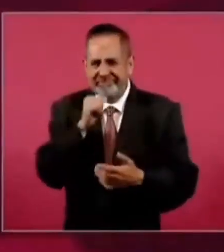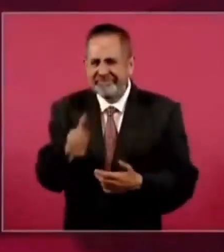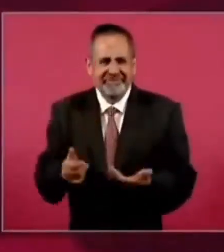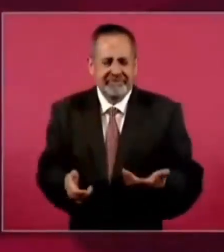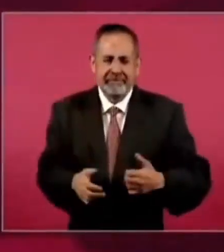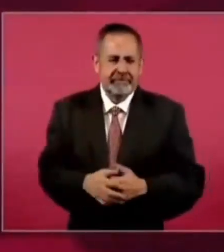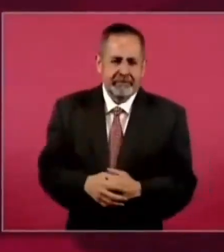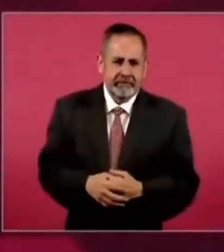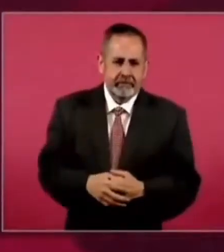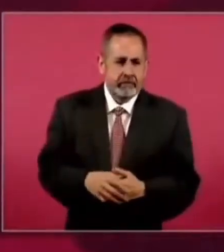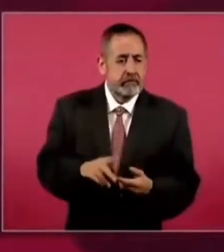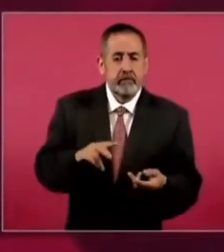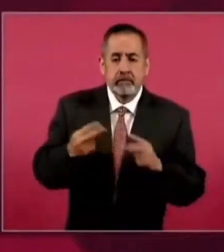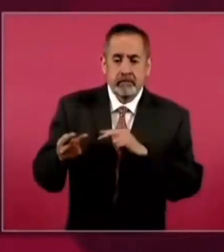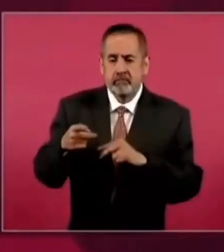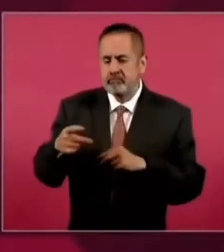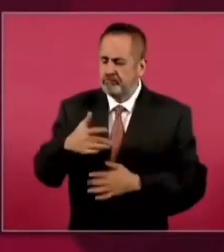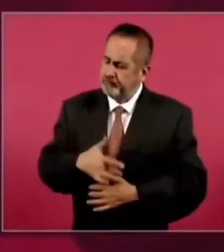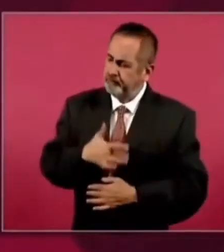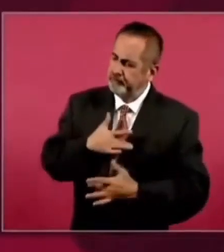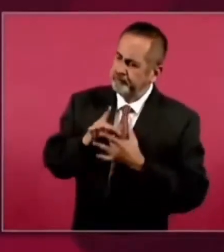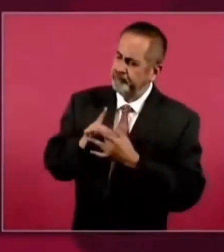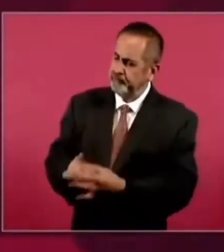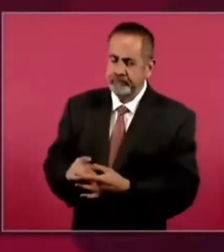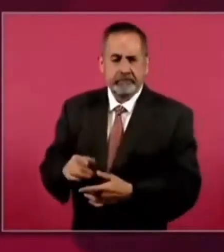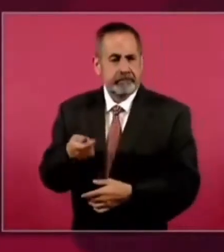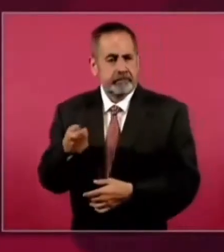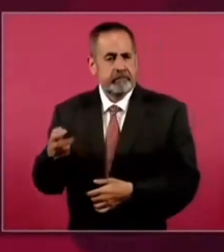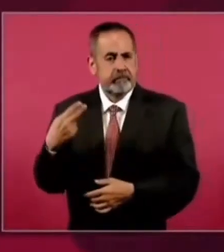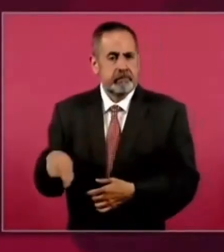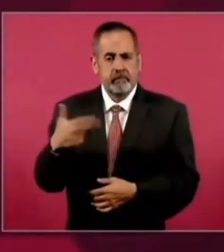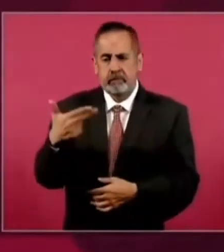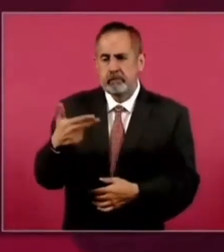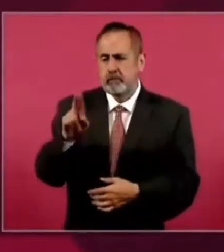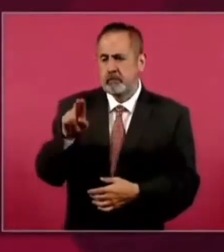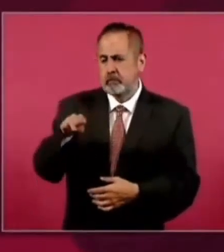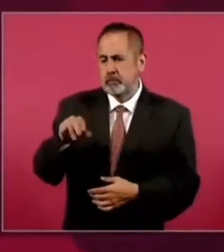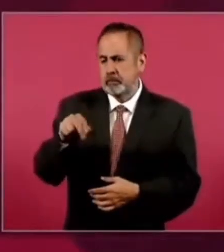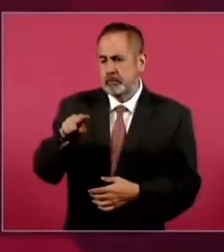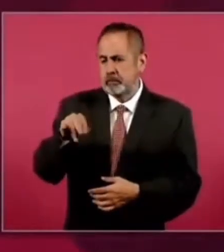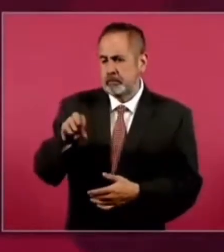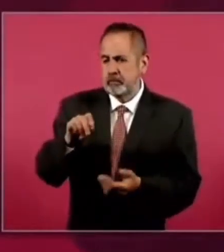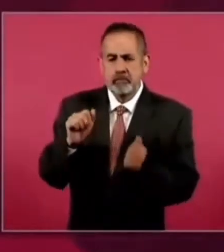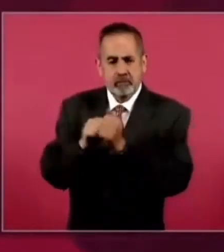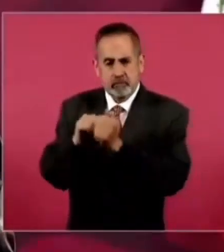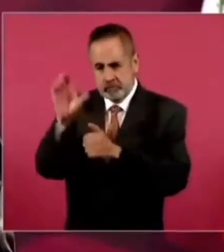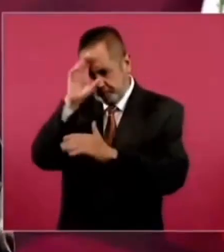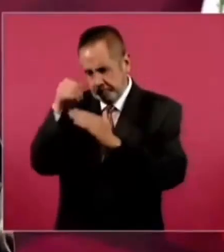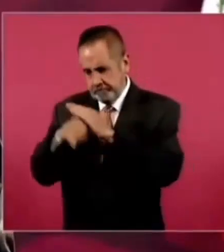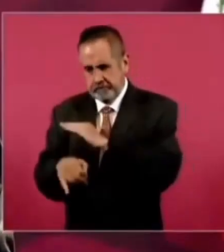Sí, al humanismo, desde luego, y a la ciencia.